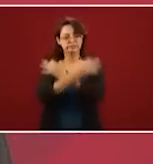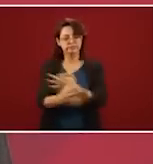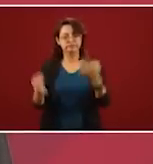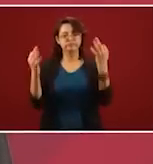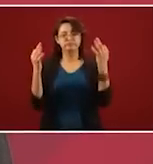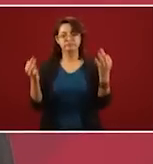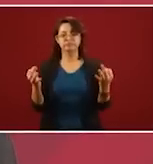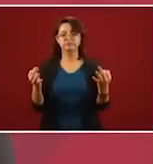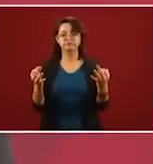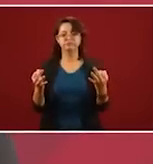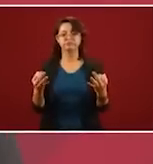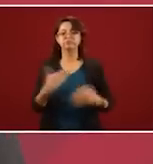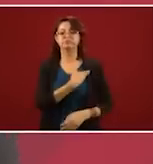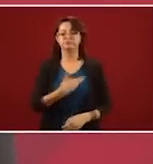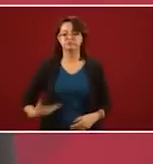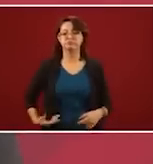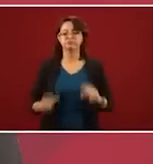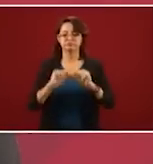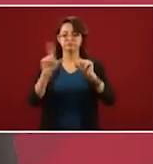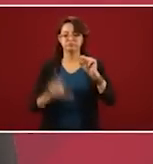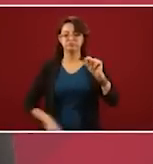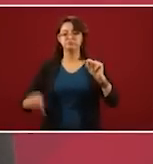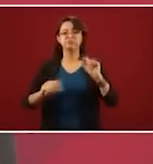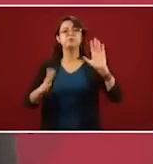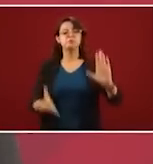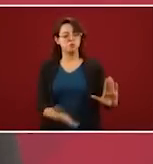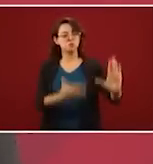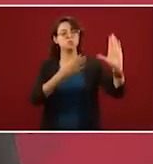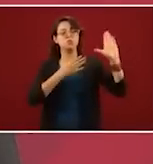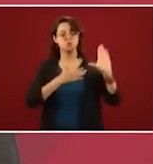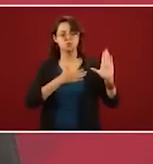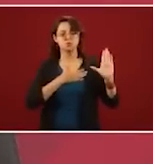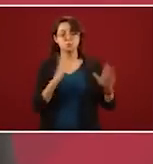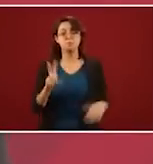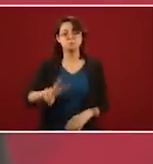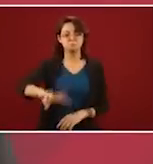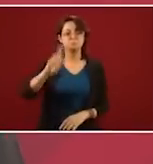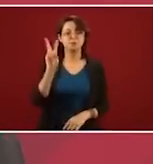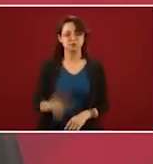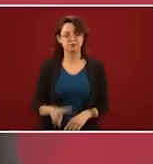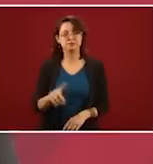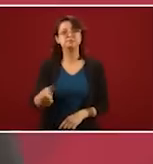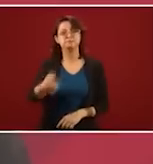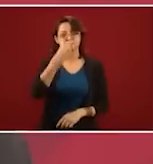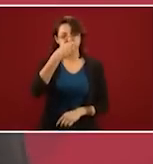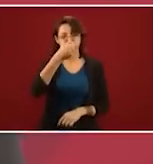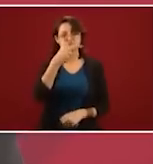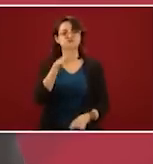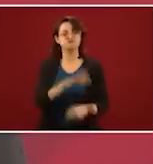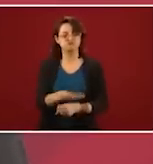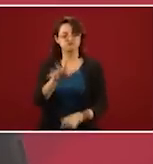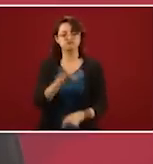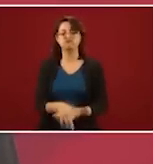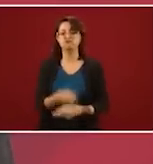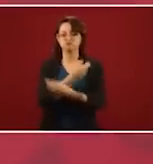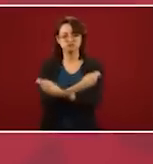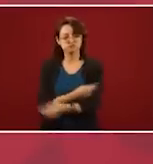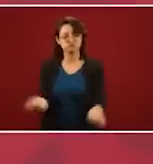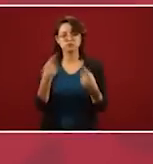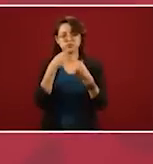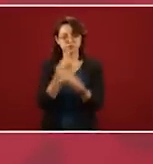sea, el presidente de México se compromete a que no le falten los medicamentos a los